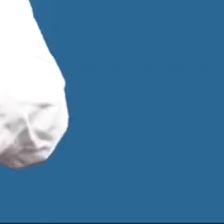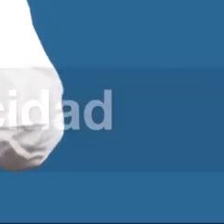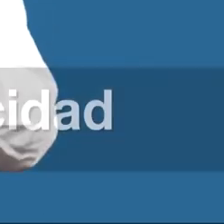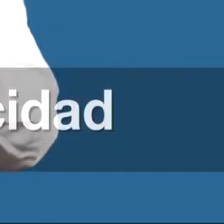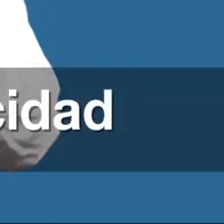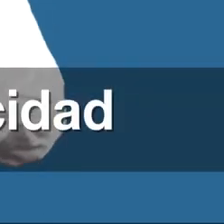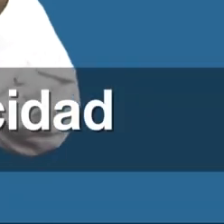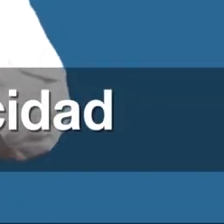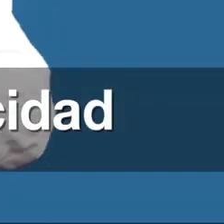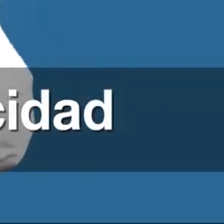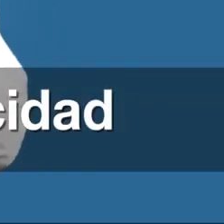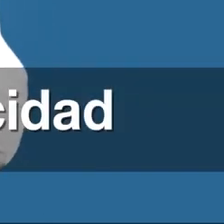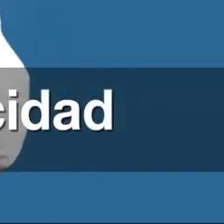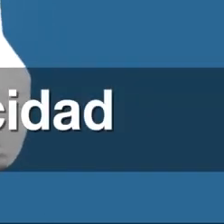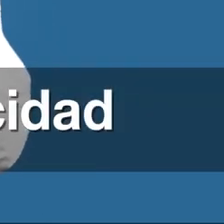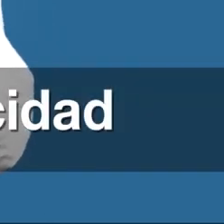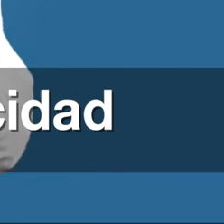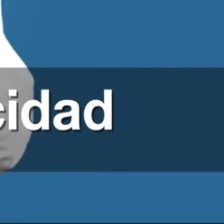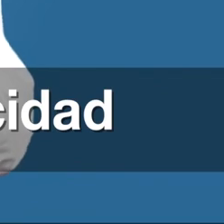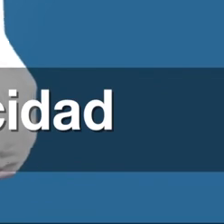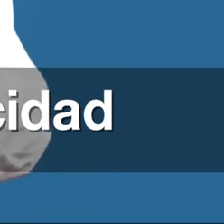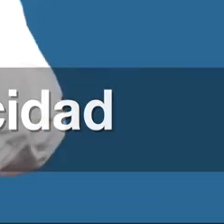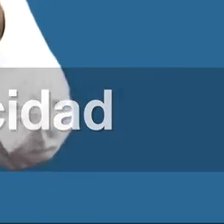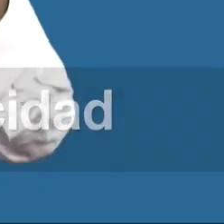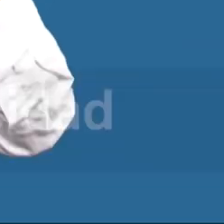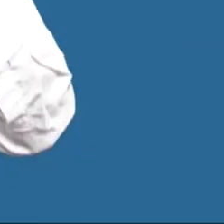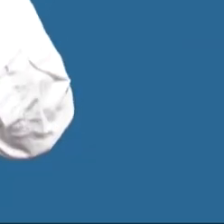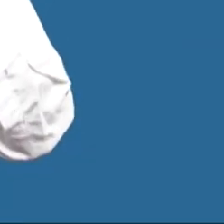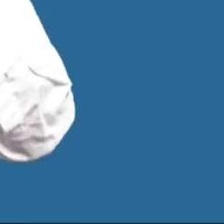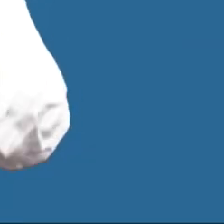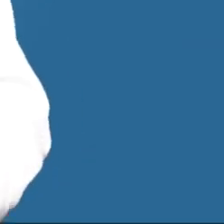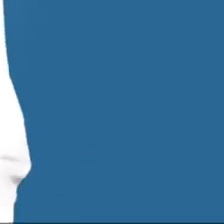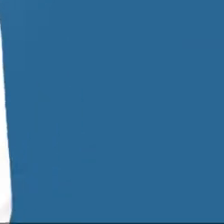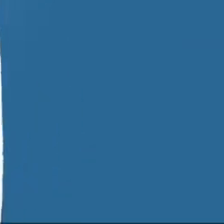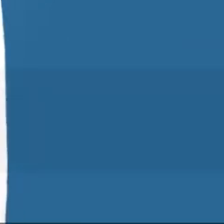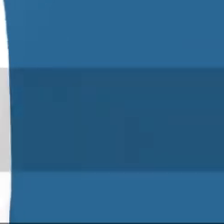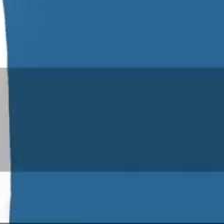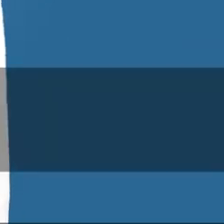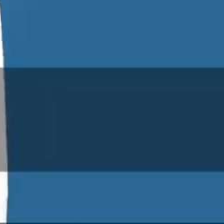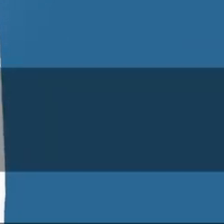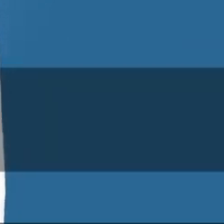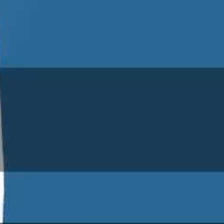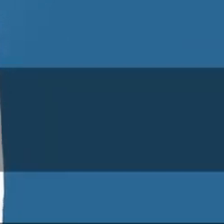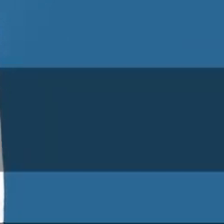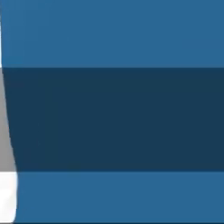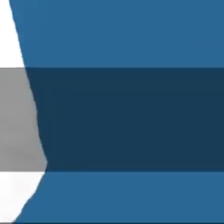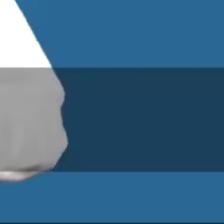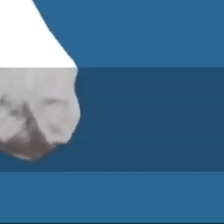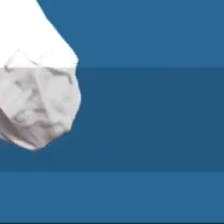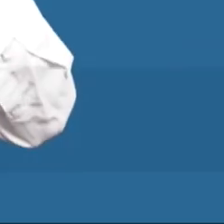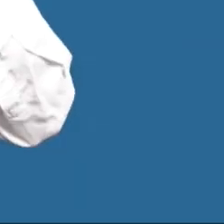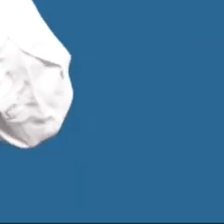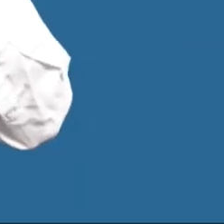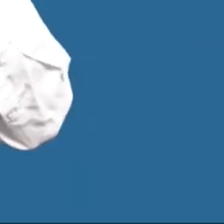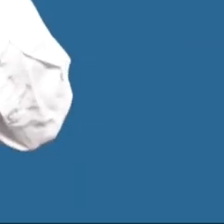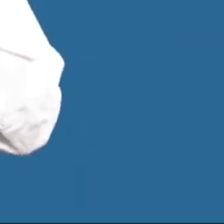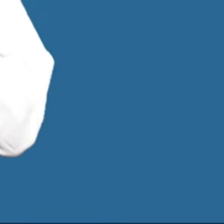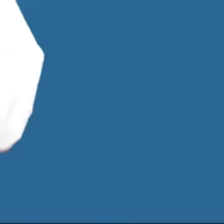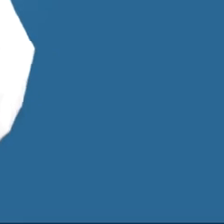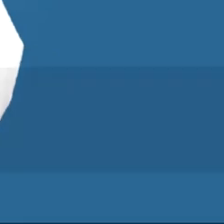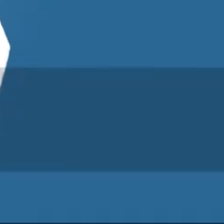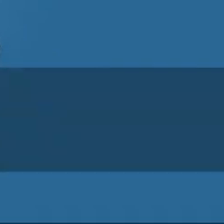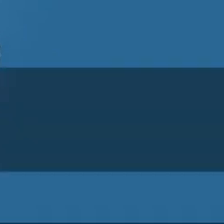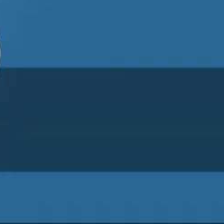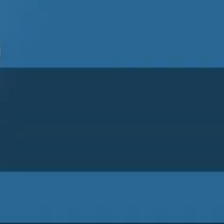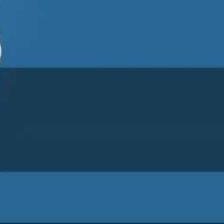Primera, documento discapacidad. Segundo, porcentaje.